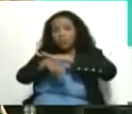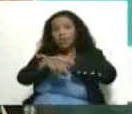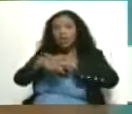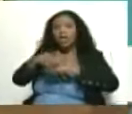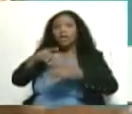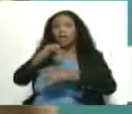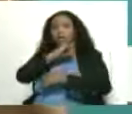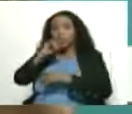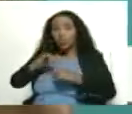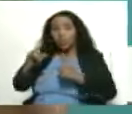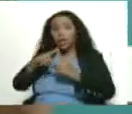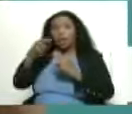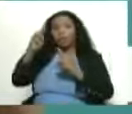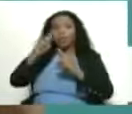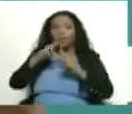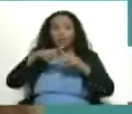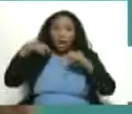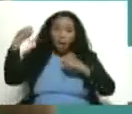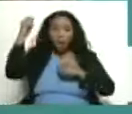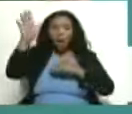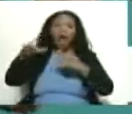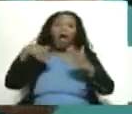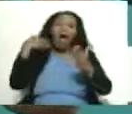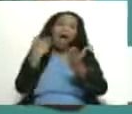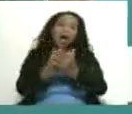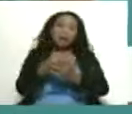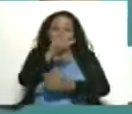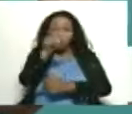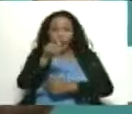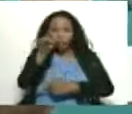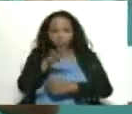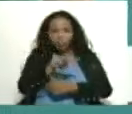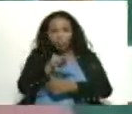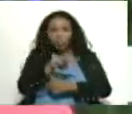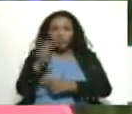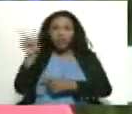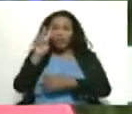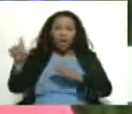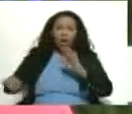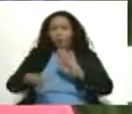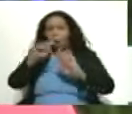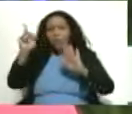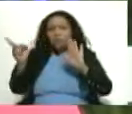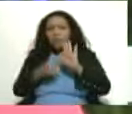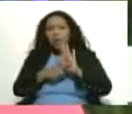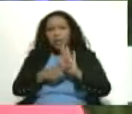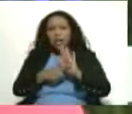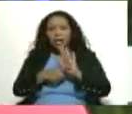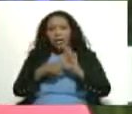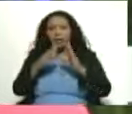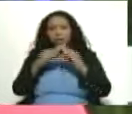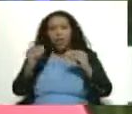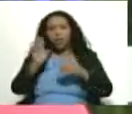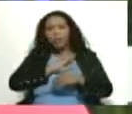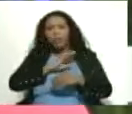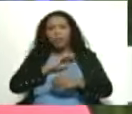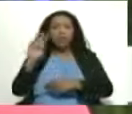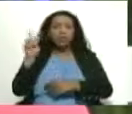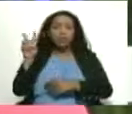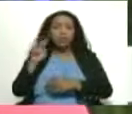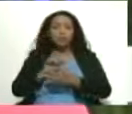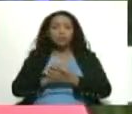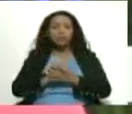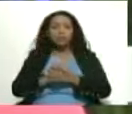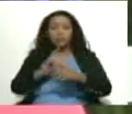Táchira, de Apure, hasta el río Esequibo. Esa es Venezuela, Venezuela toda, la Venezuela de las y de los venezolanos,